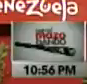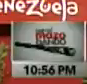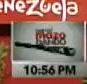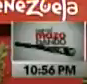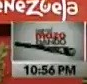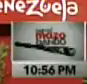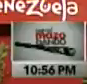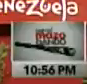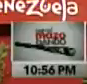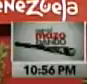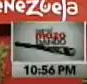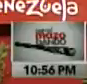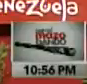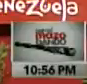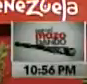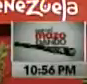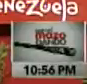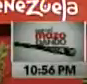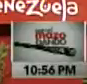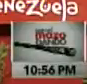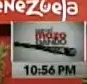Chávez le hicieron lo mismo